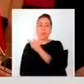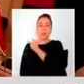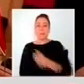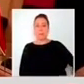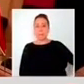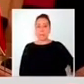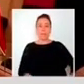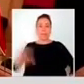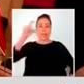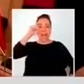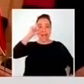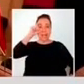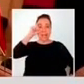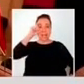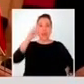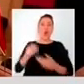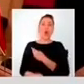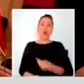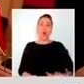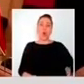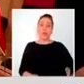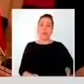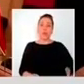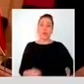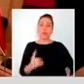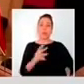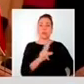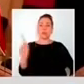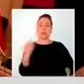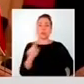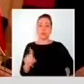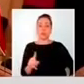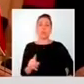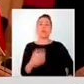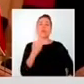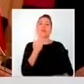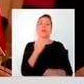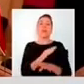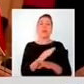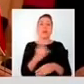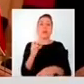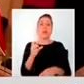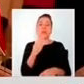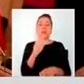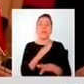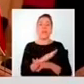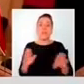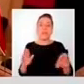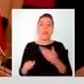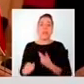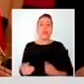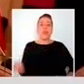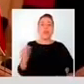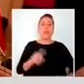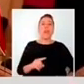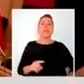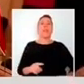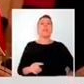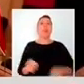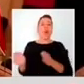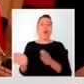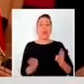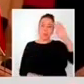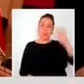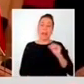Allende, el gobierno soviético de la Unidad Popular y el término del gobierno restaurador de las Fuerzas Armadas y de Orden, que se conozca toda la verdad